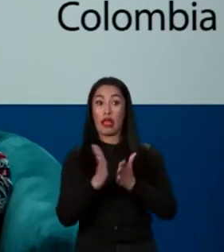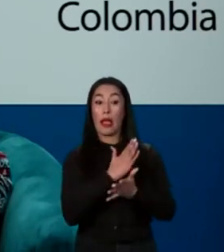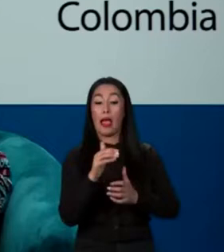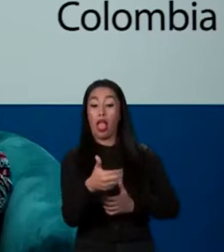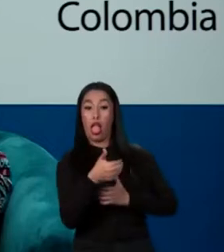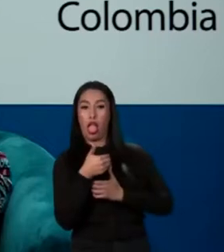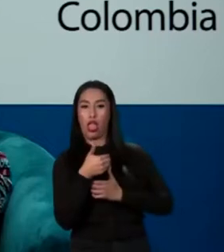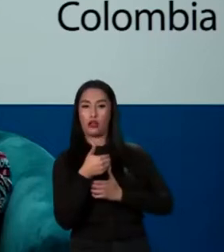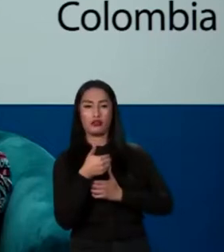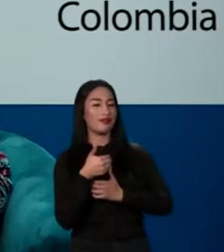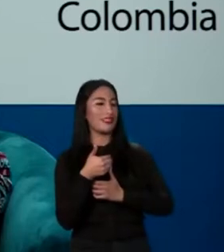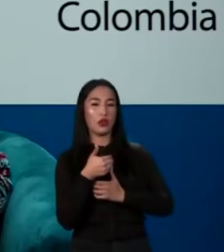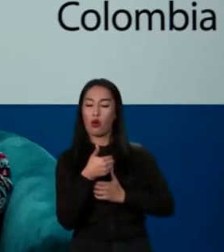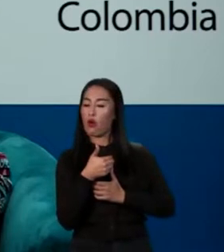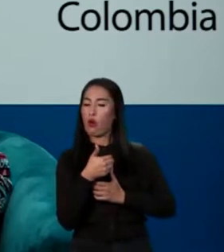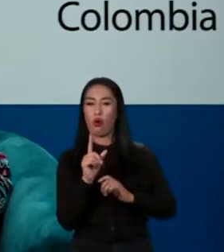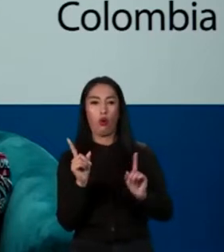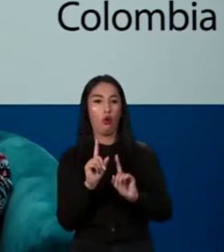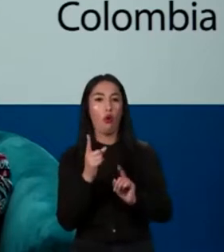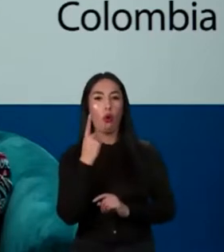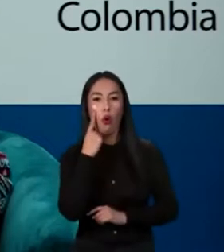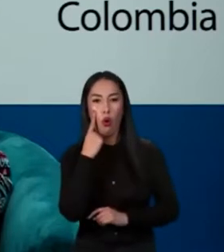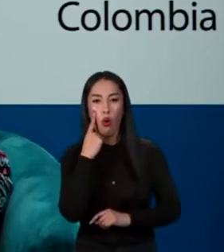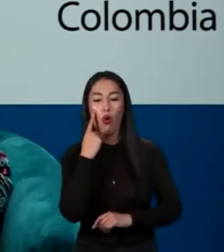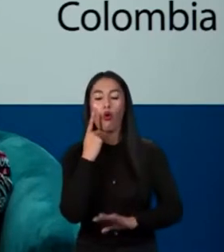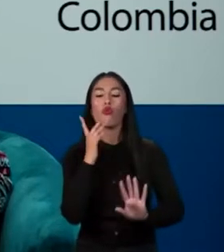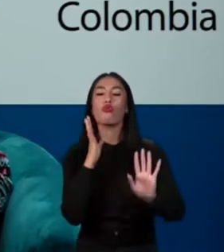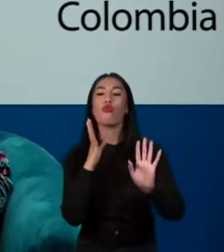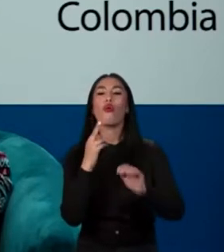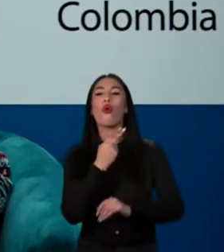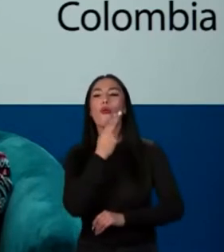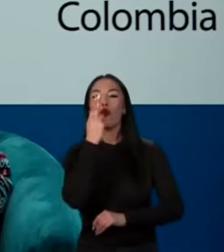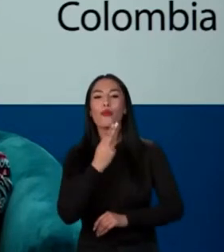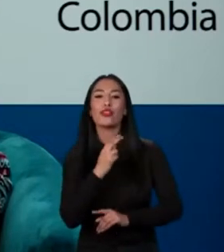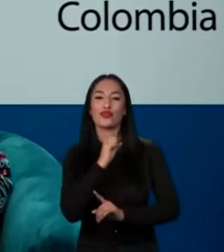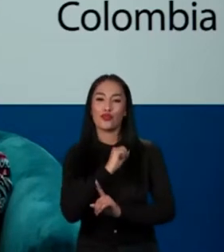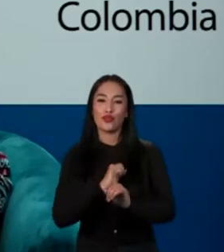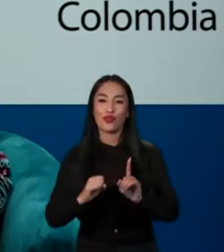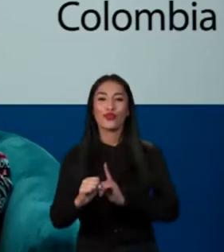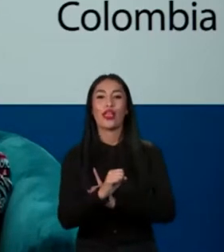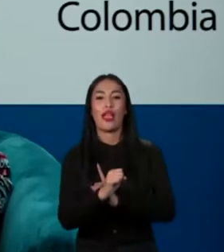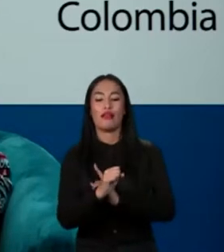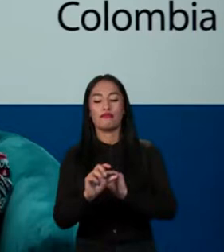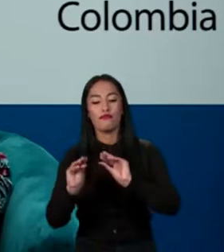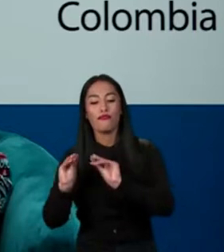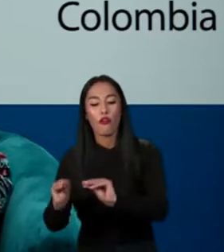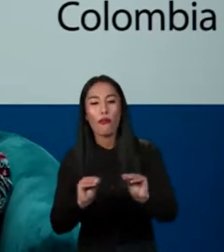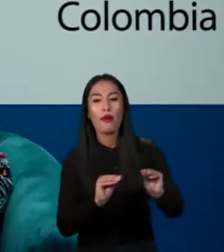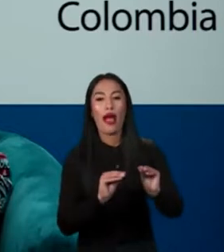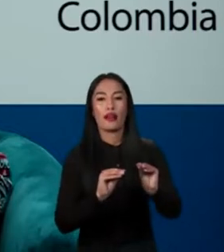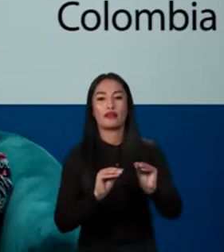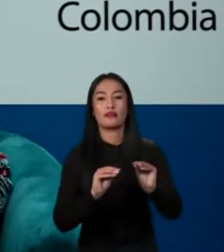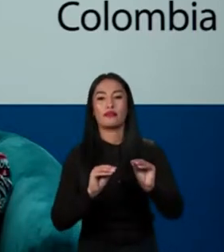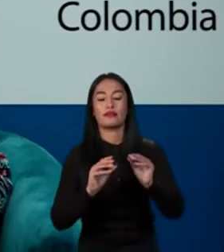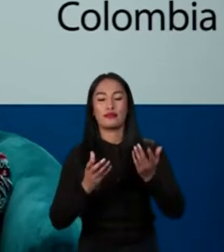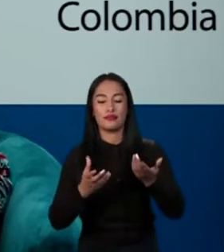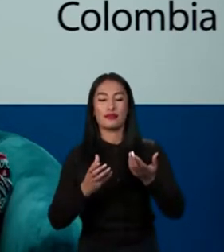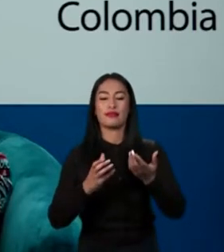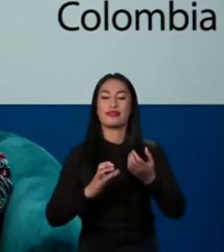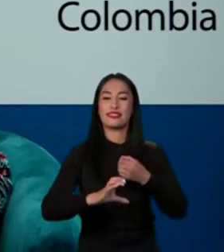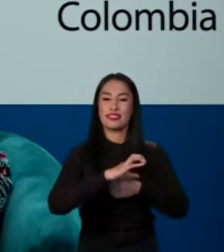en la formación ciudadana entonces digamos que hemos hecho en los últimos